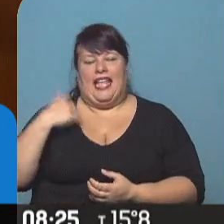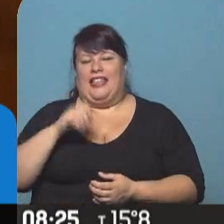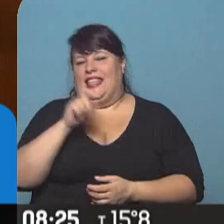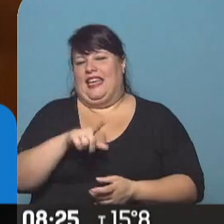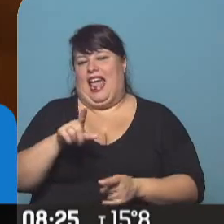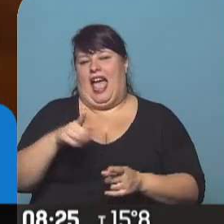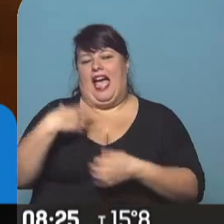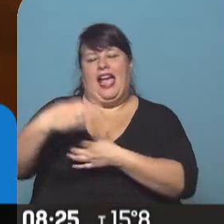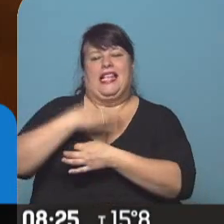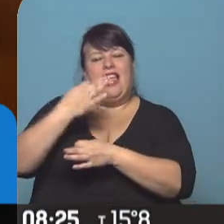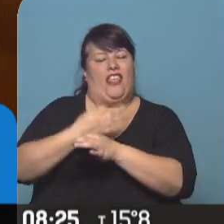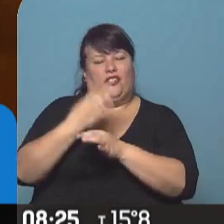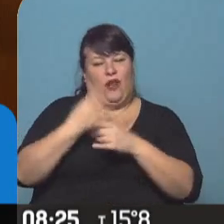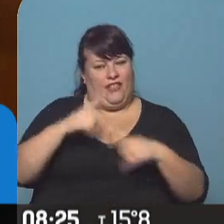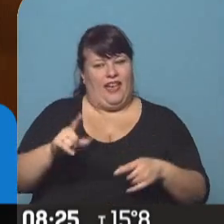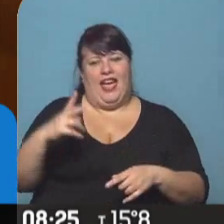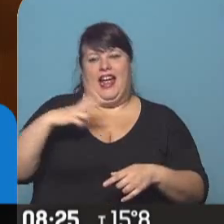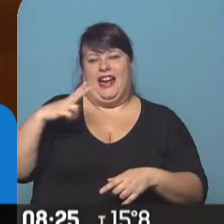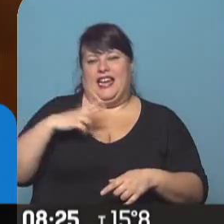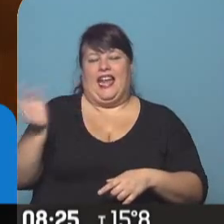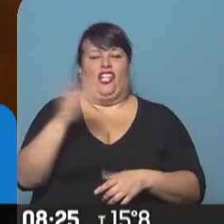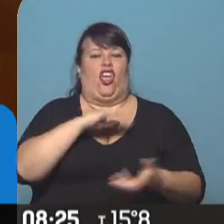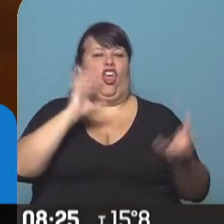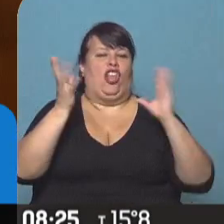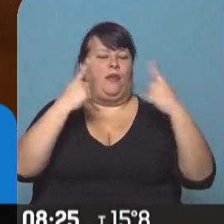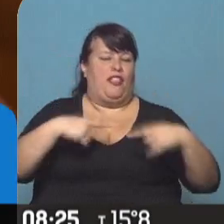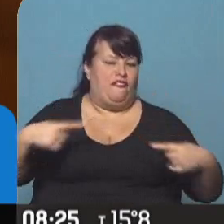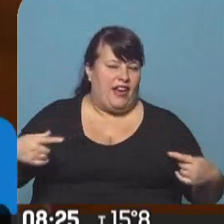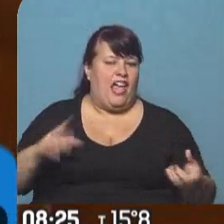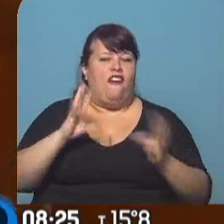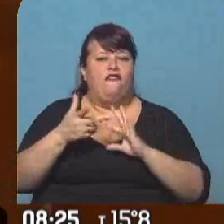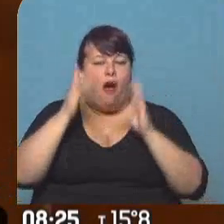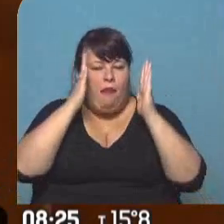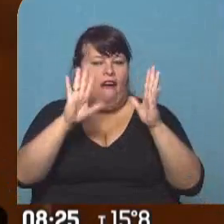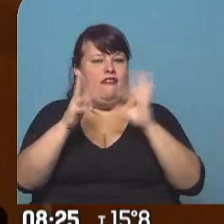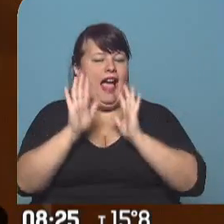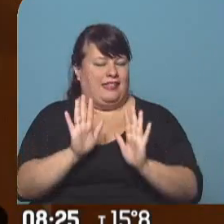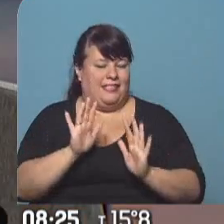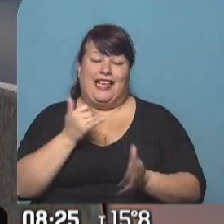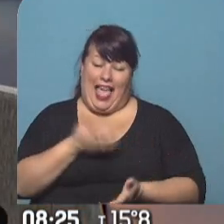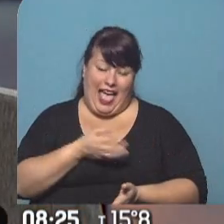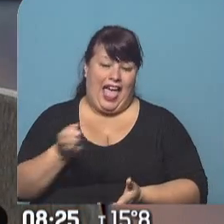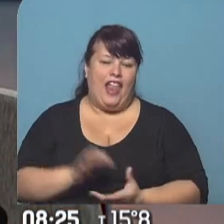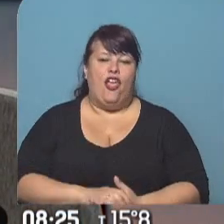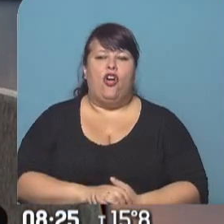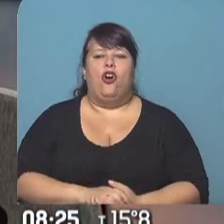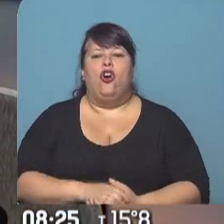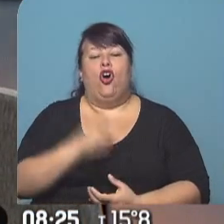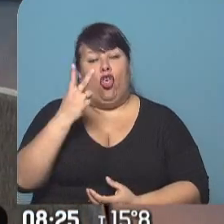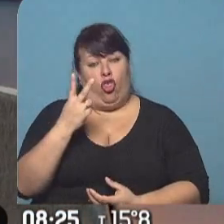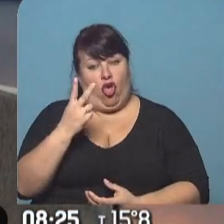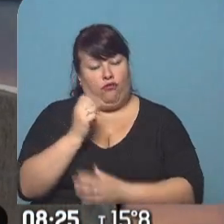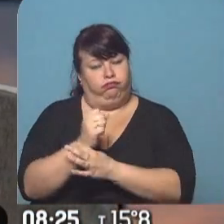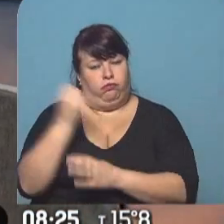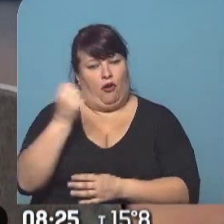que nos enseñaron en la escuela la rica de todos los climas como mucha idealización claro exacto hubo dos grandes